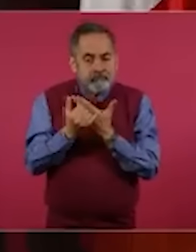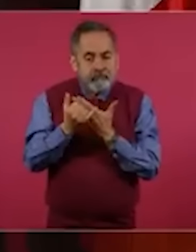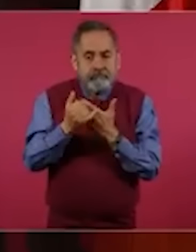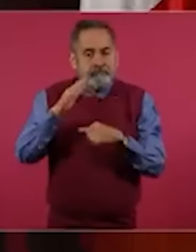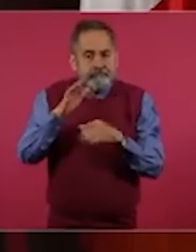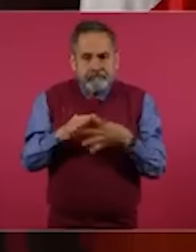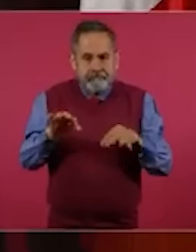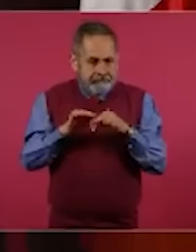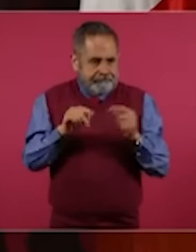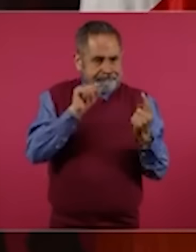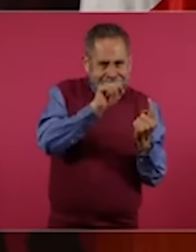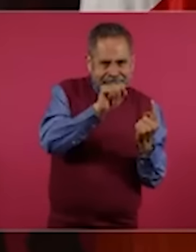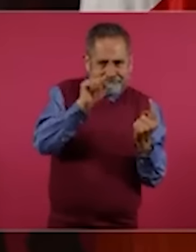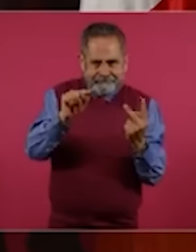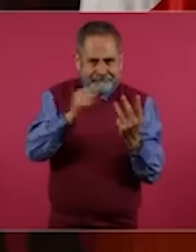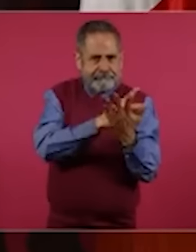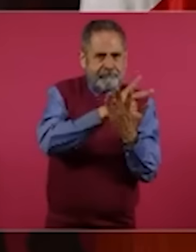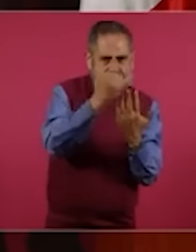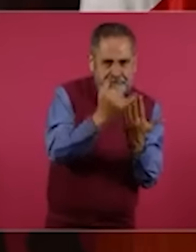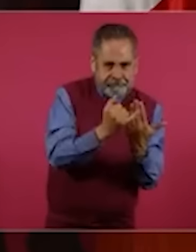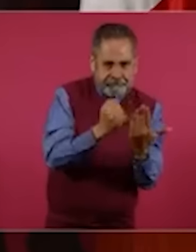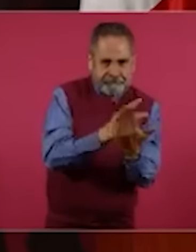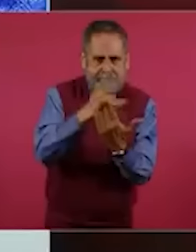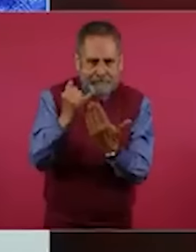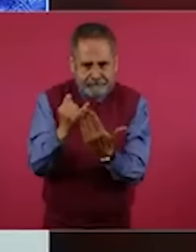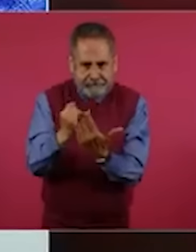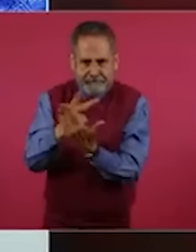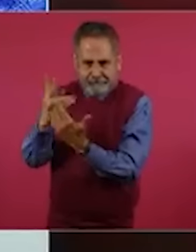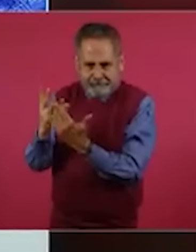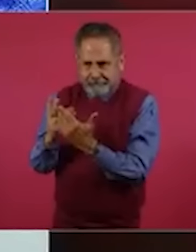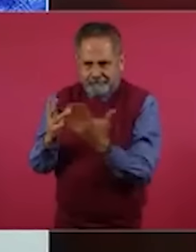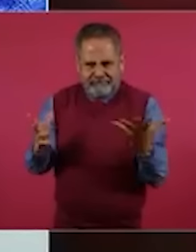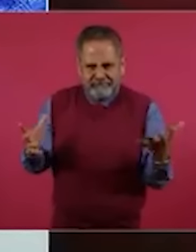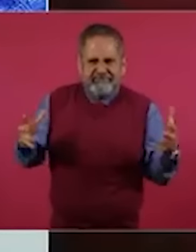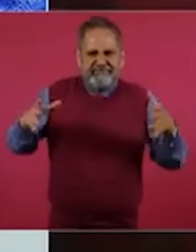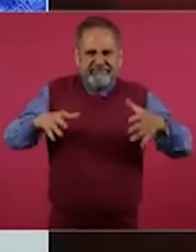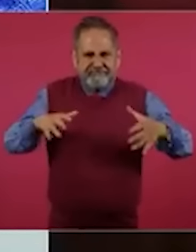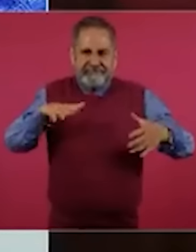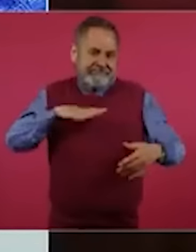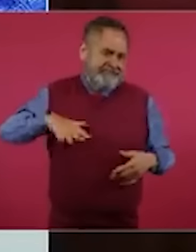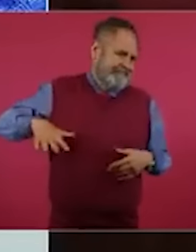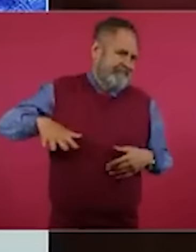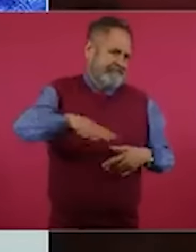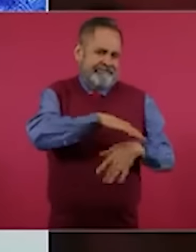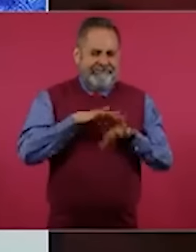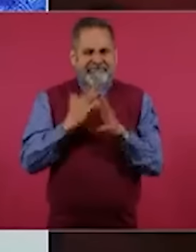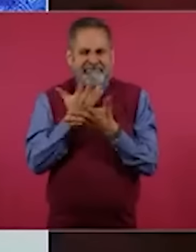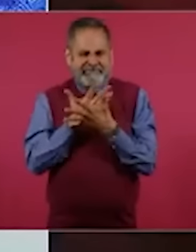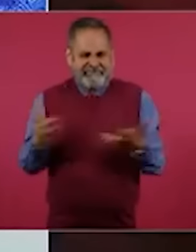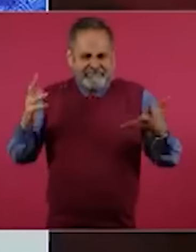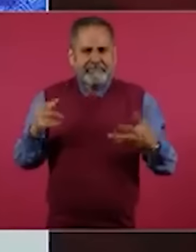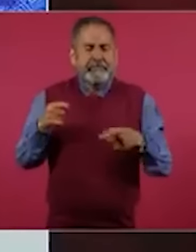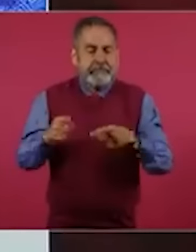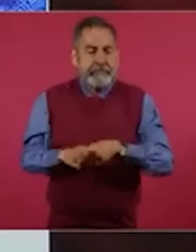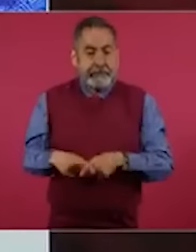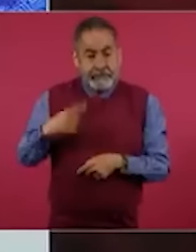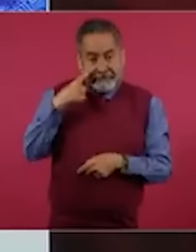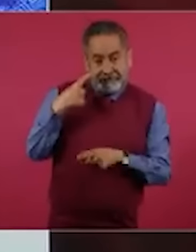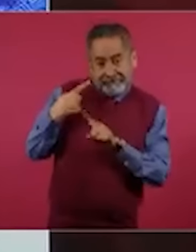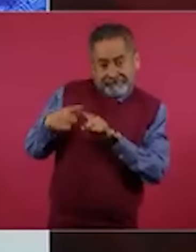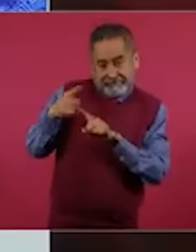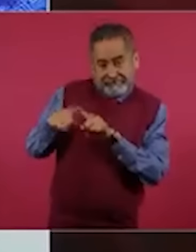proyectos, va abriendo sus nodos nuevos y se van habitando de manera inmediata. Este gran abanico que vemos